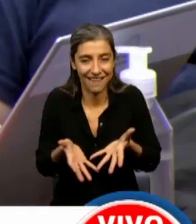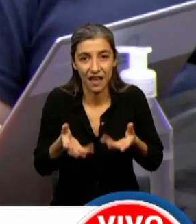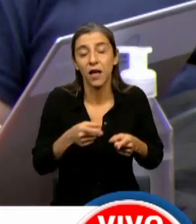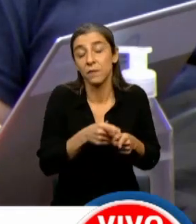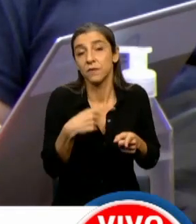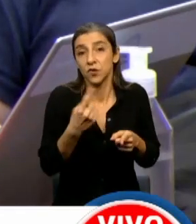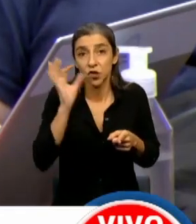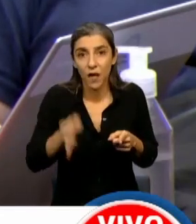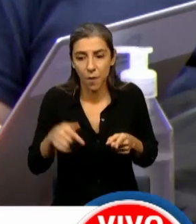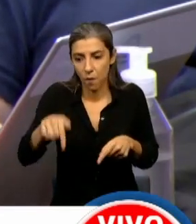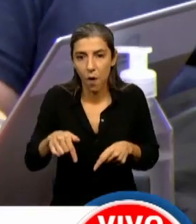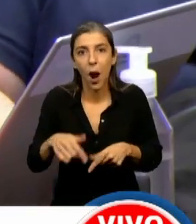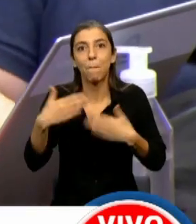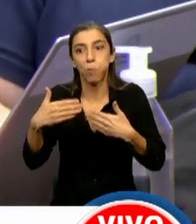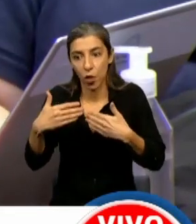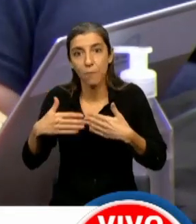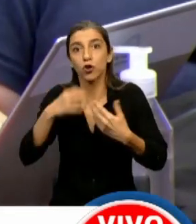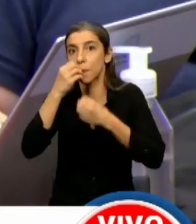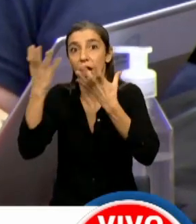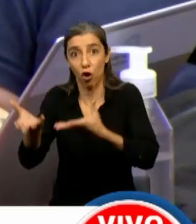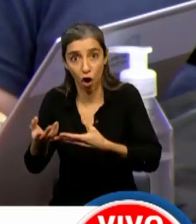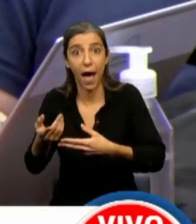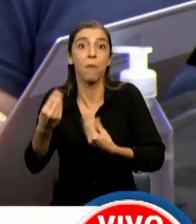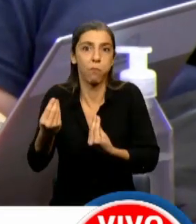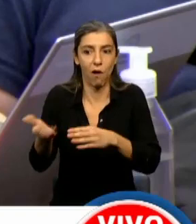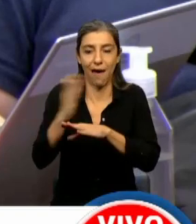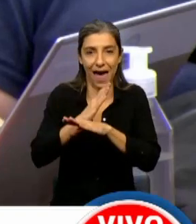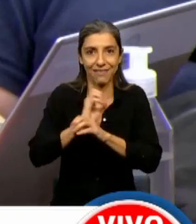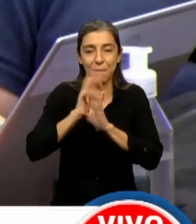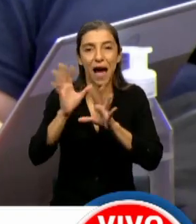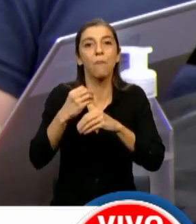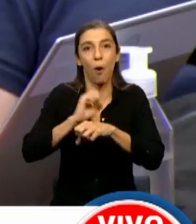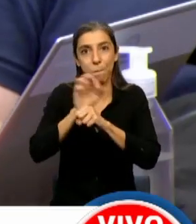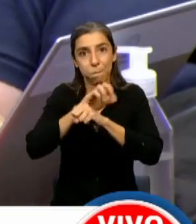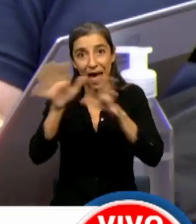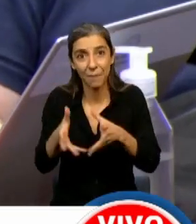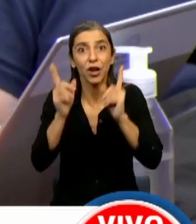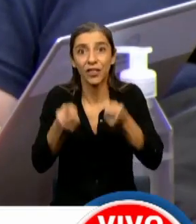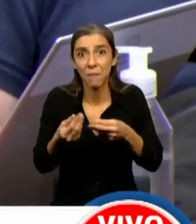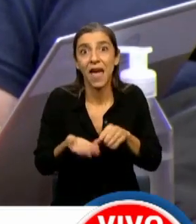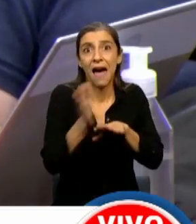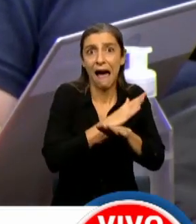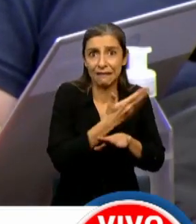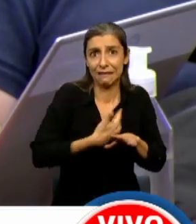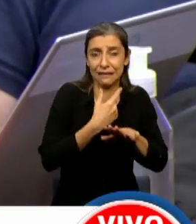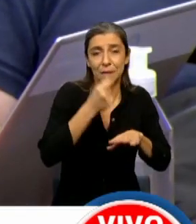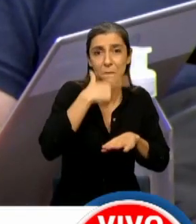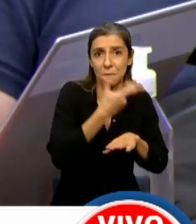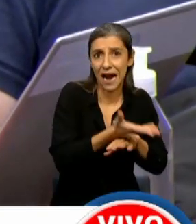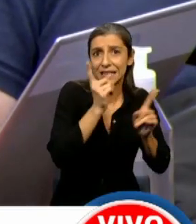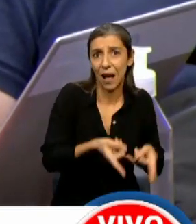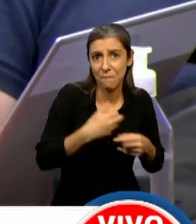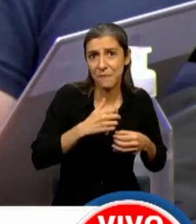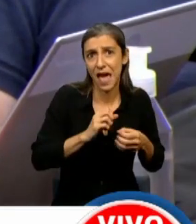los efectos que produjo la pandemia, sino la crisis previa, la crisis preexistente. Yo los desafío a investigar